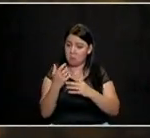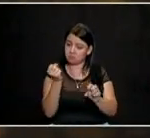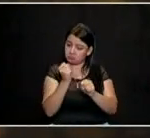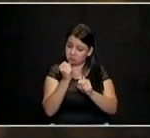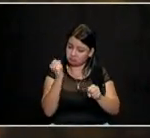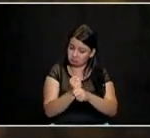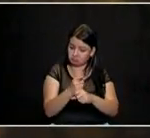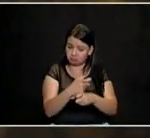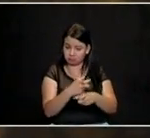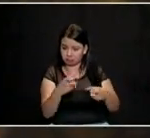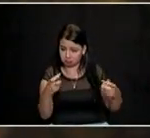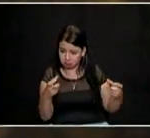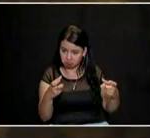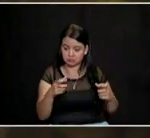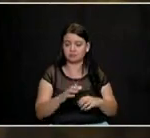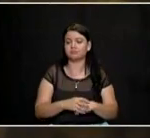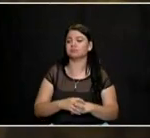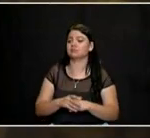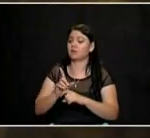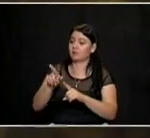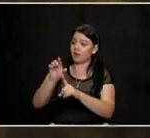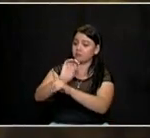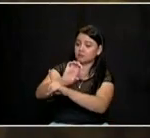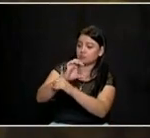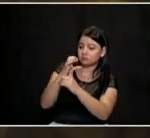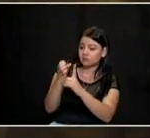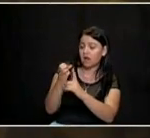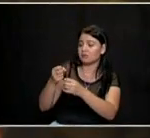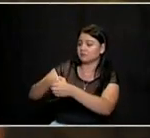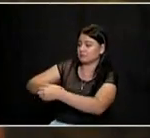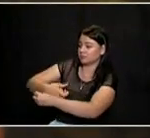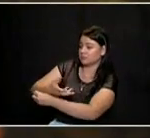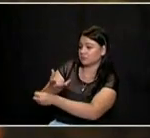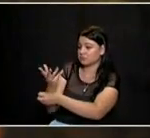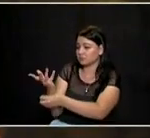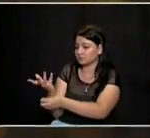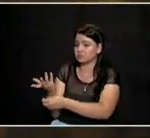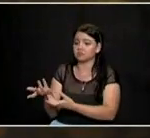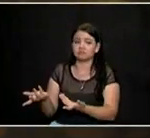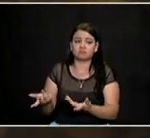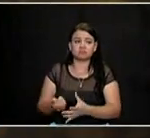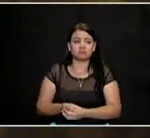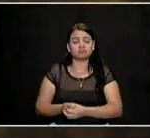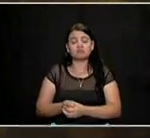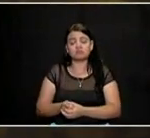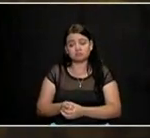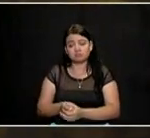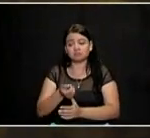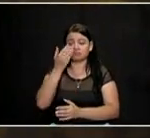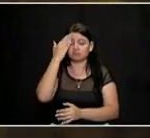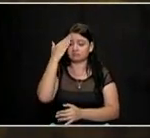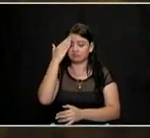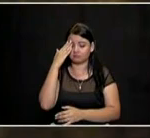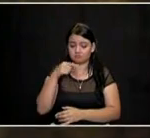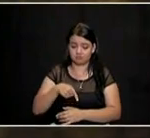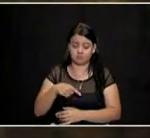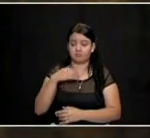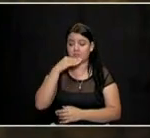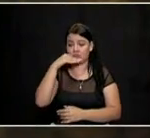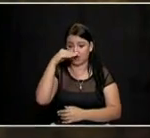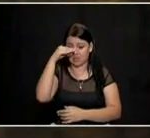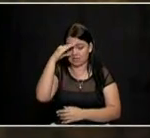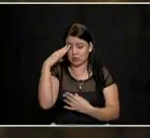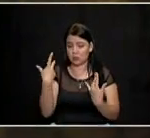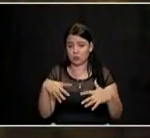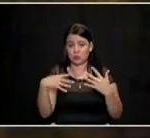en el área cultural artística sabemos que medellín tiene una riqueza cultural y